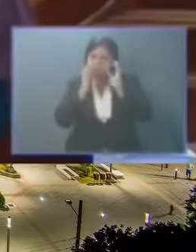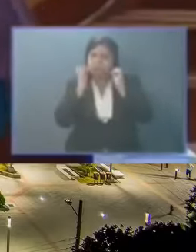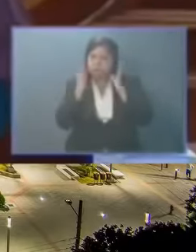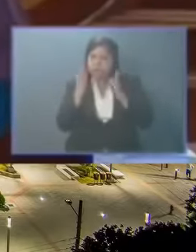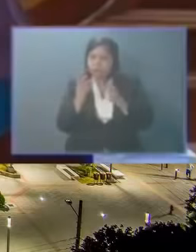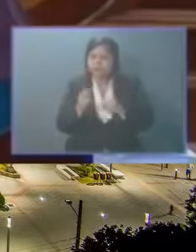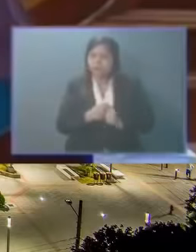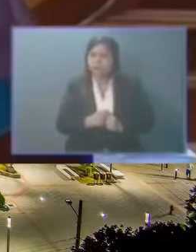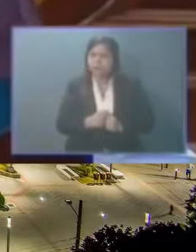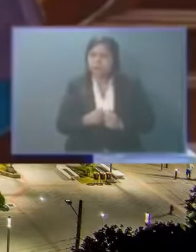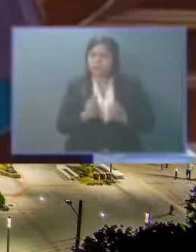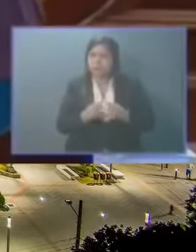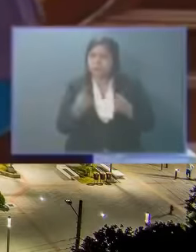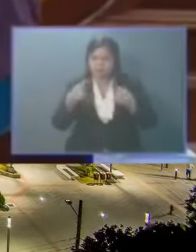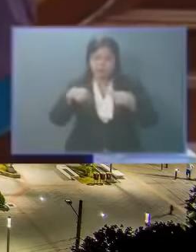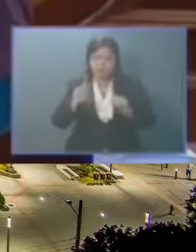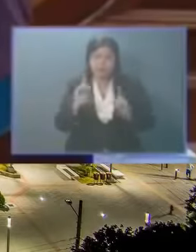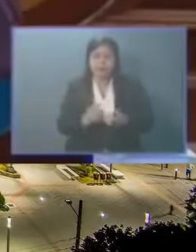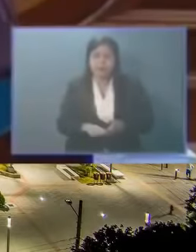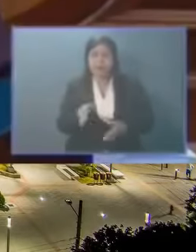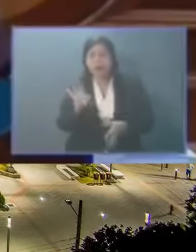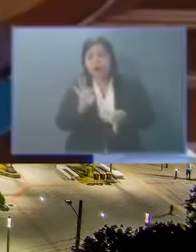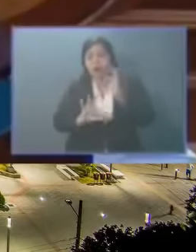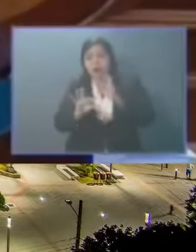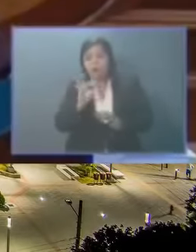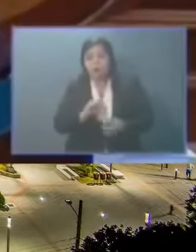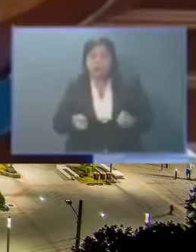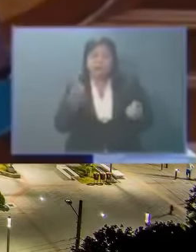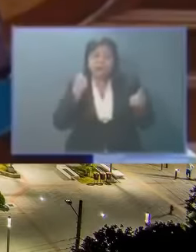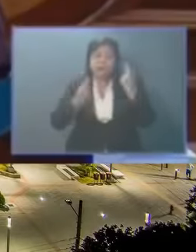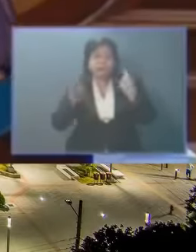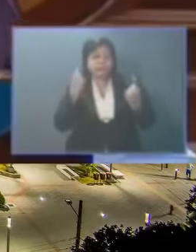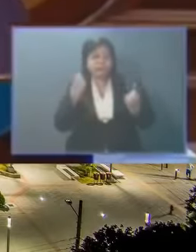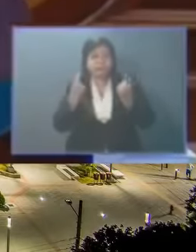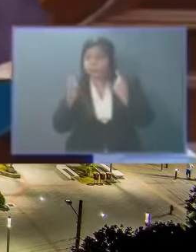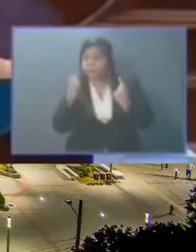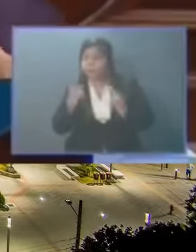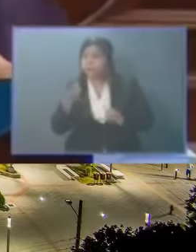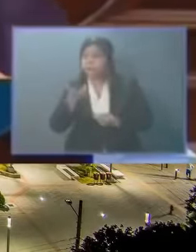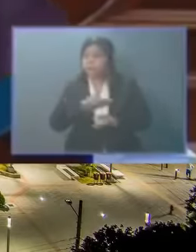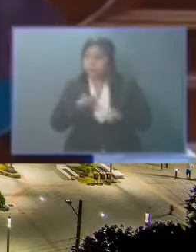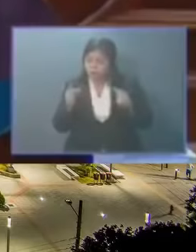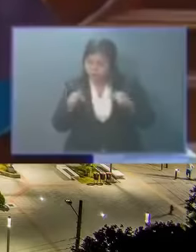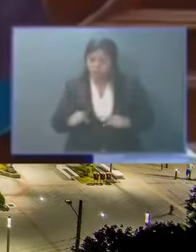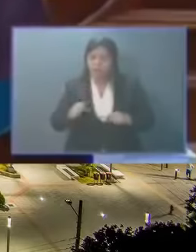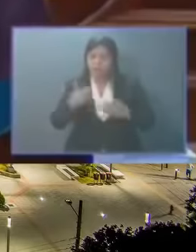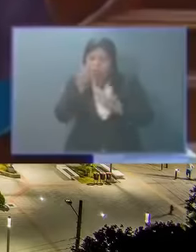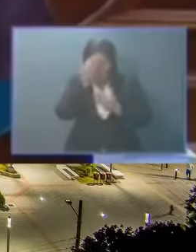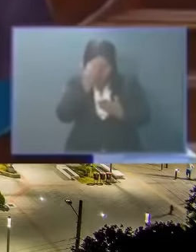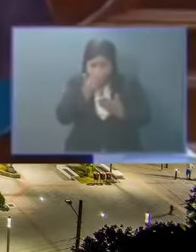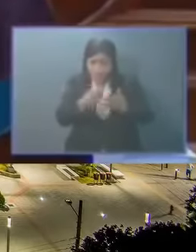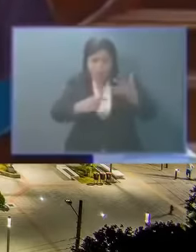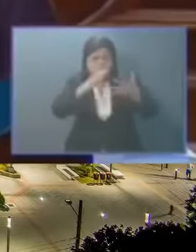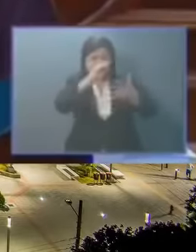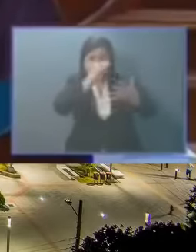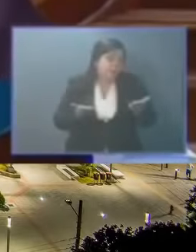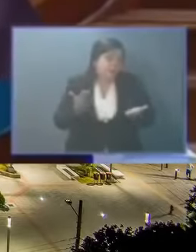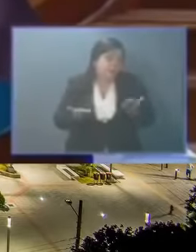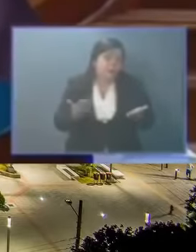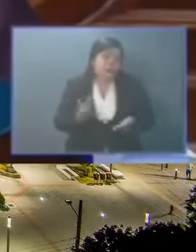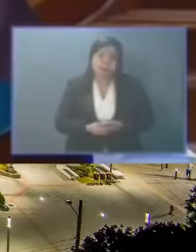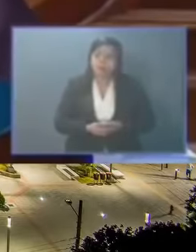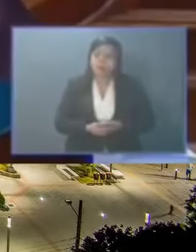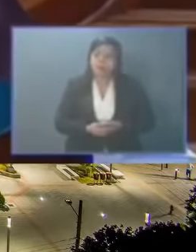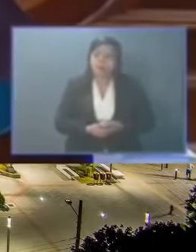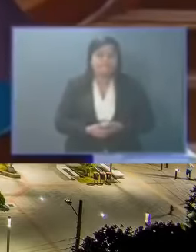siguen igual. No les, pareciera que no les importa. Venimos aquí a cumplir una cosa.